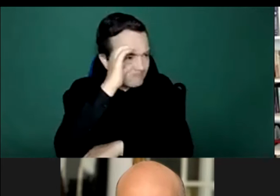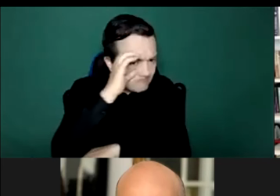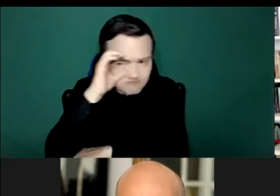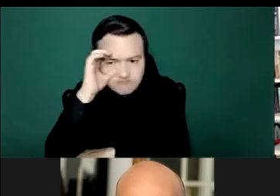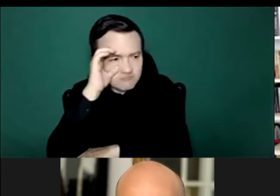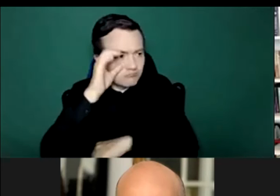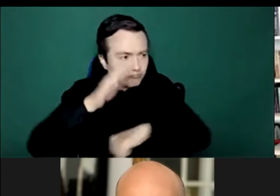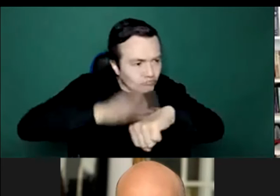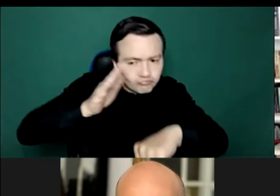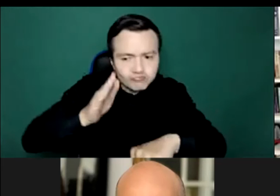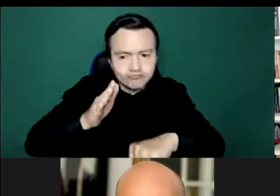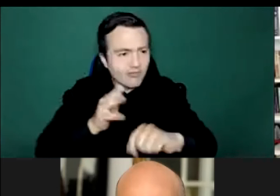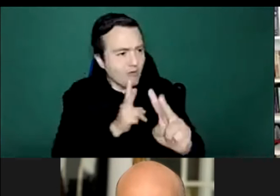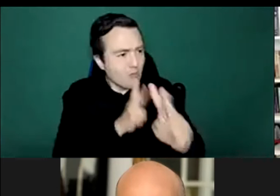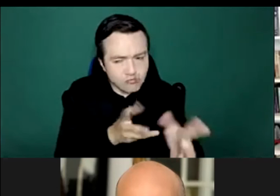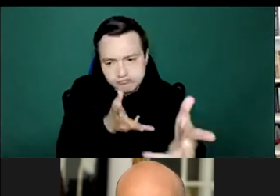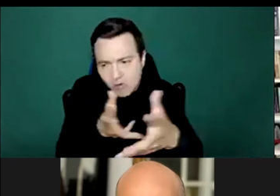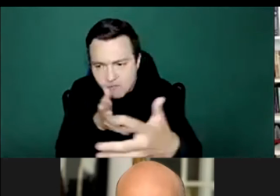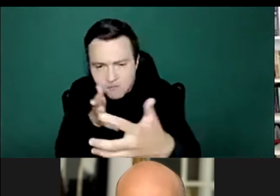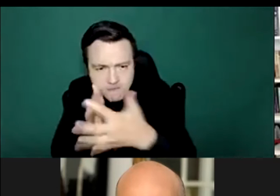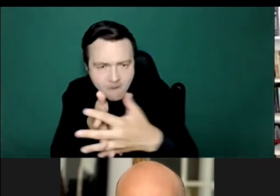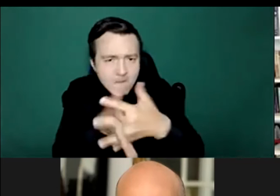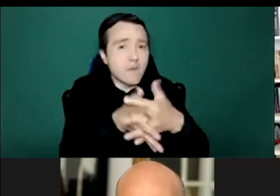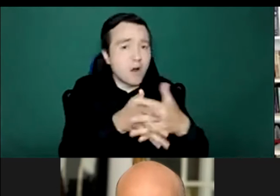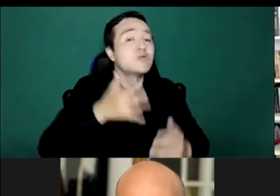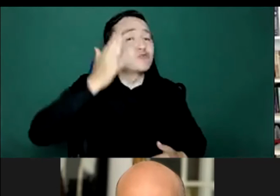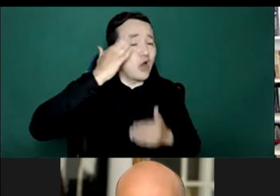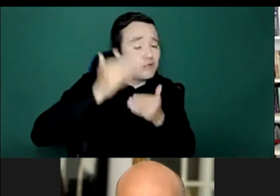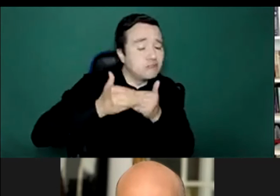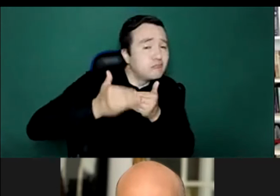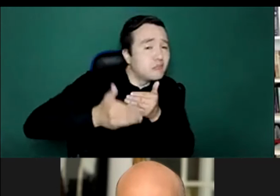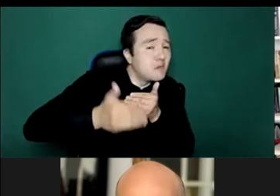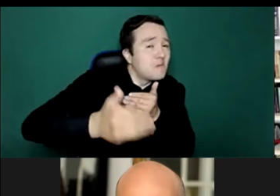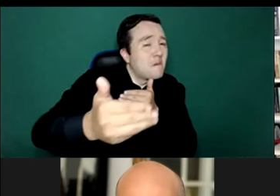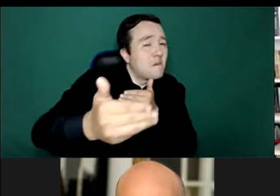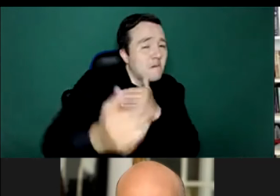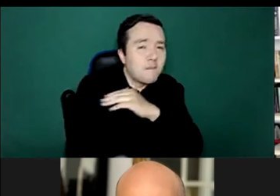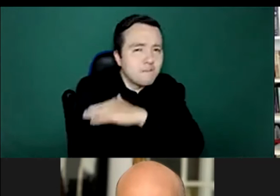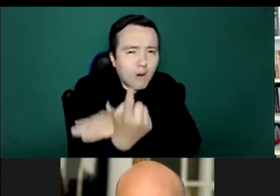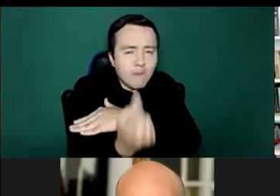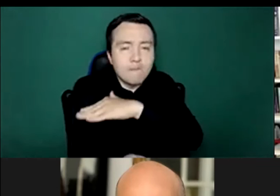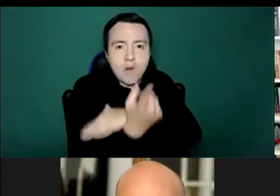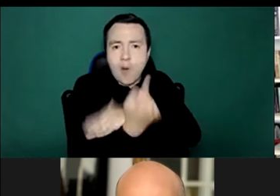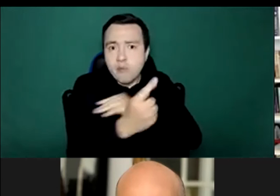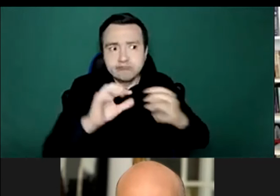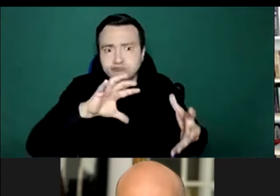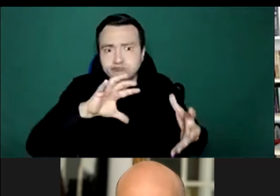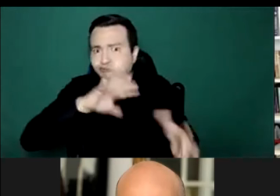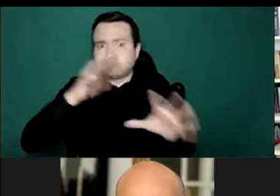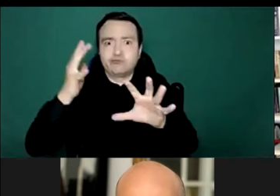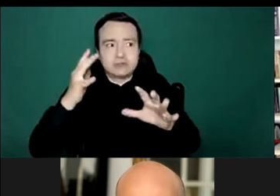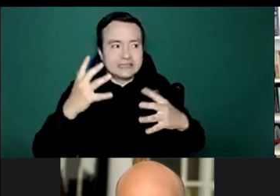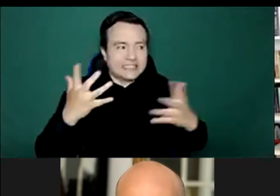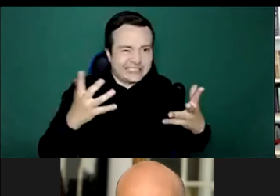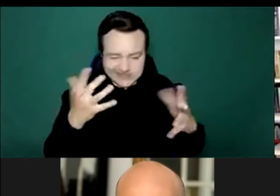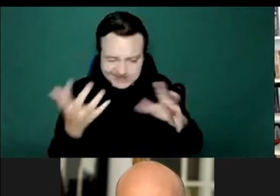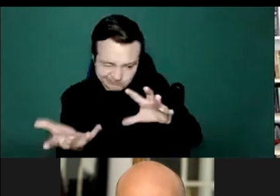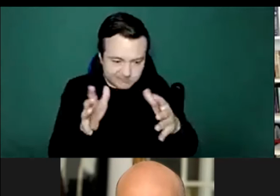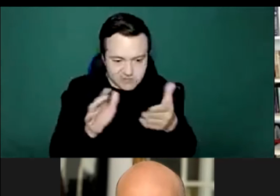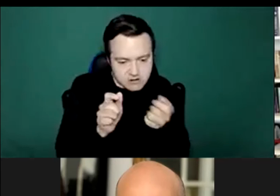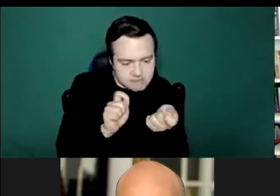las emergencias sanitarias que vamos a afrontar en el futuro. La OPS ha asumido ese